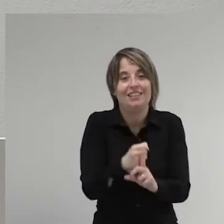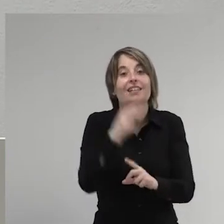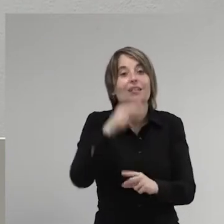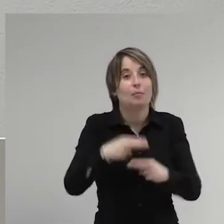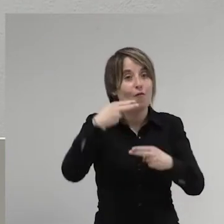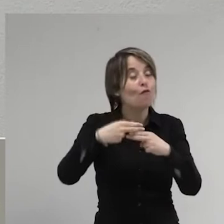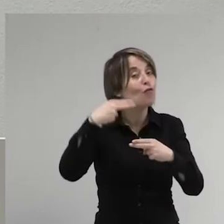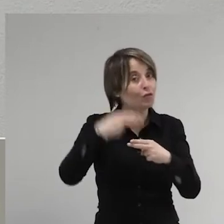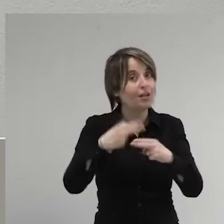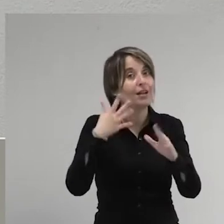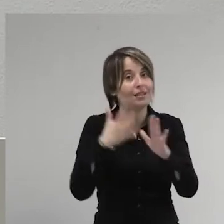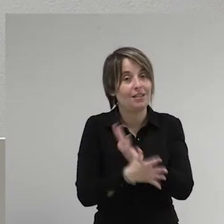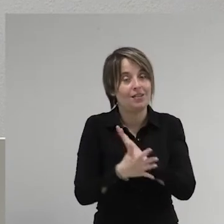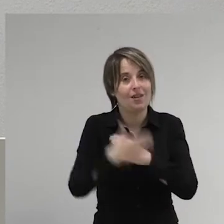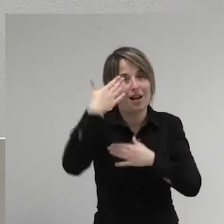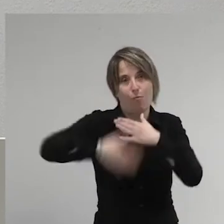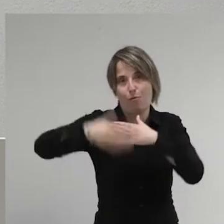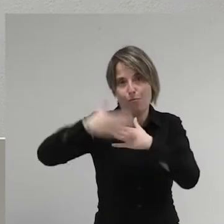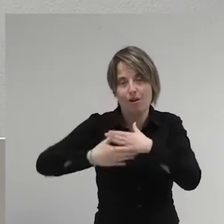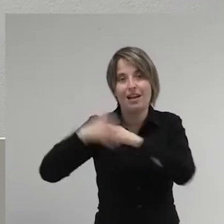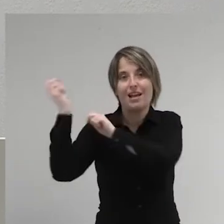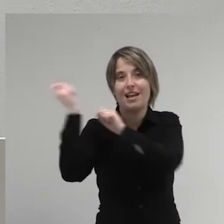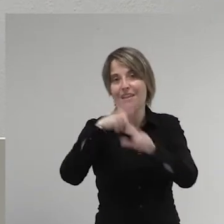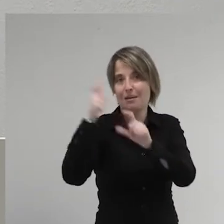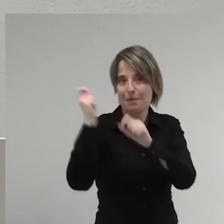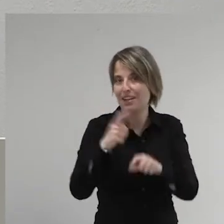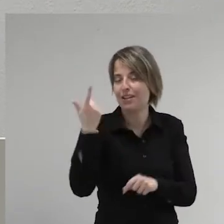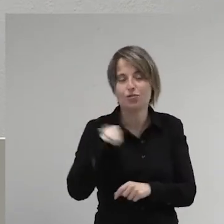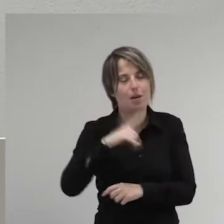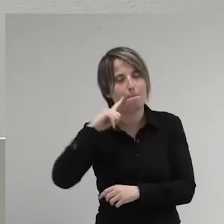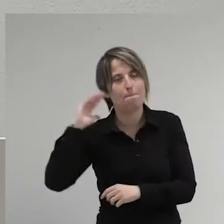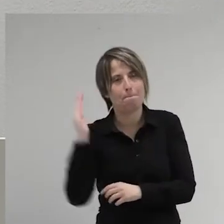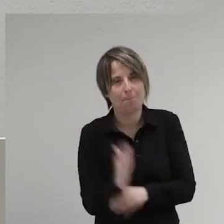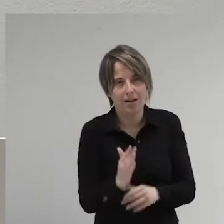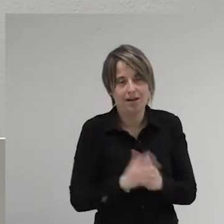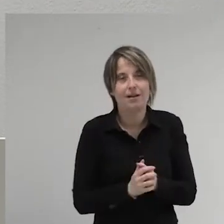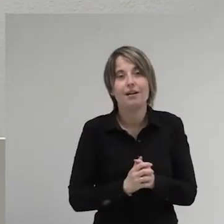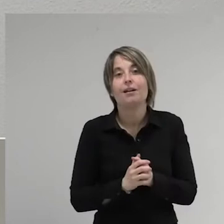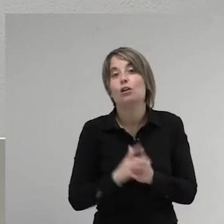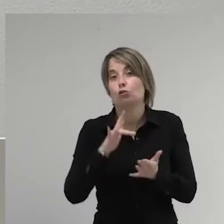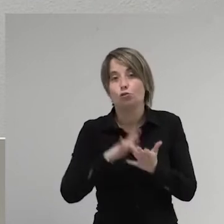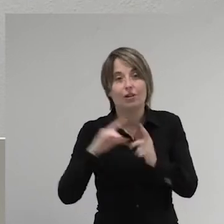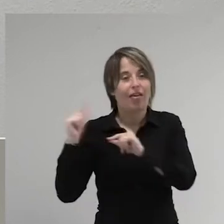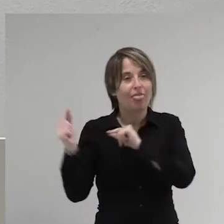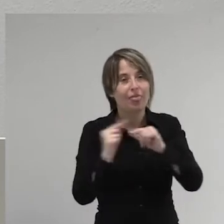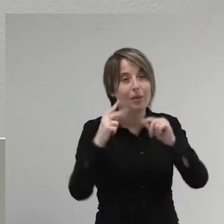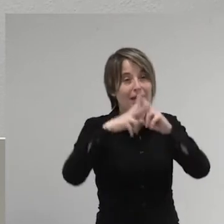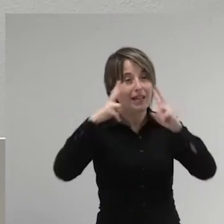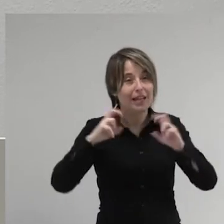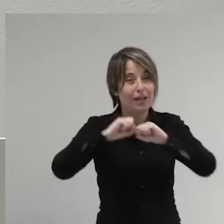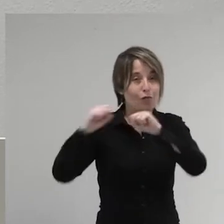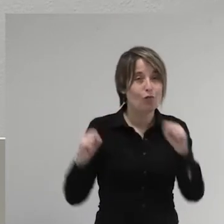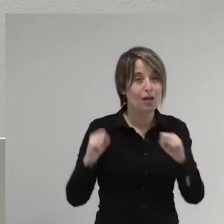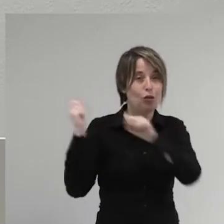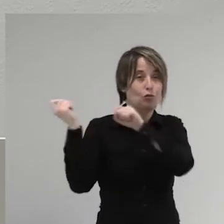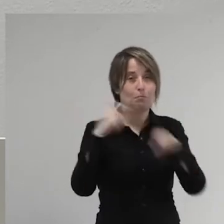las geografías carcelarias. La inmigración ya está altamente criminalizada, ¿no? Todo este debate sobre refugiado versus migrantes,